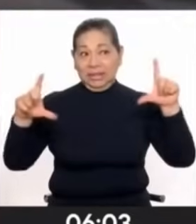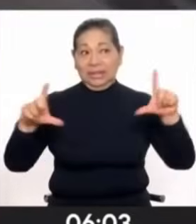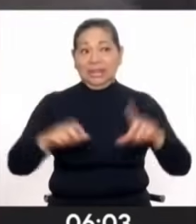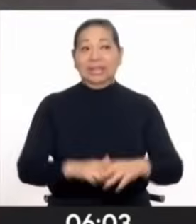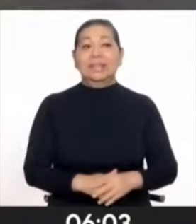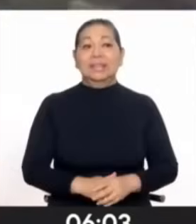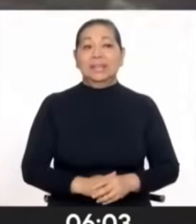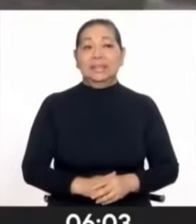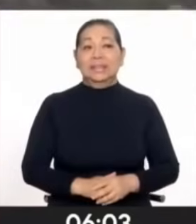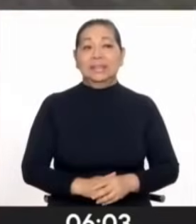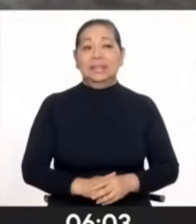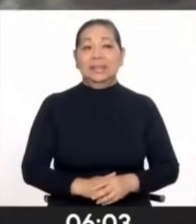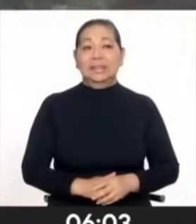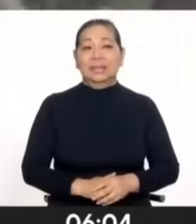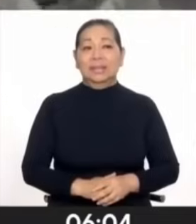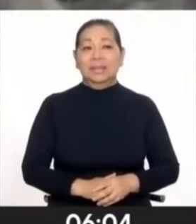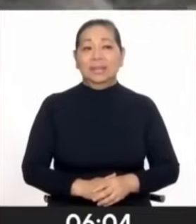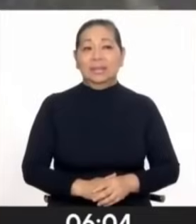que decía